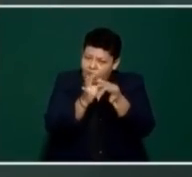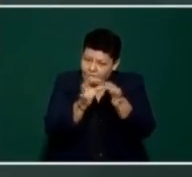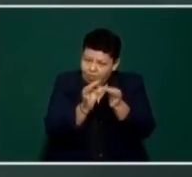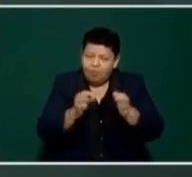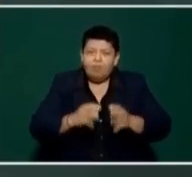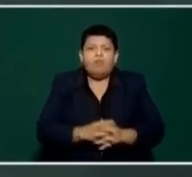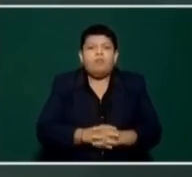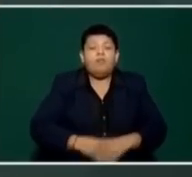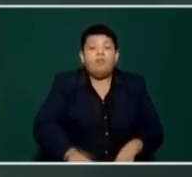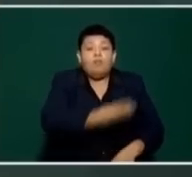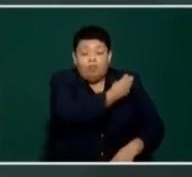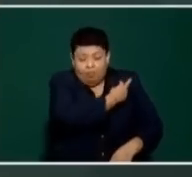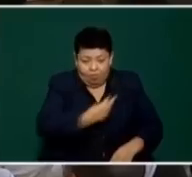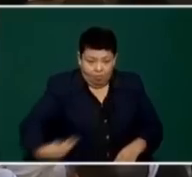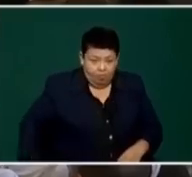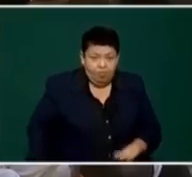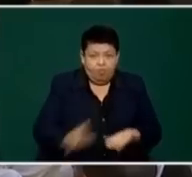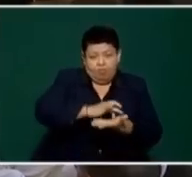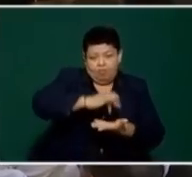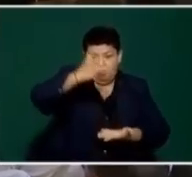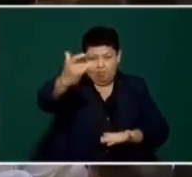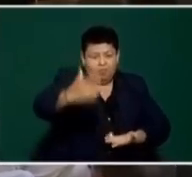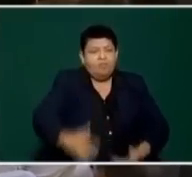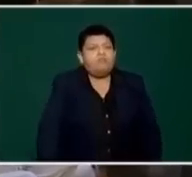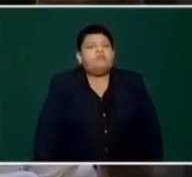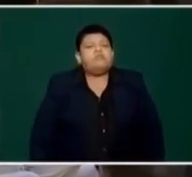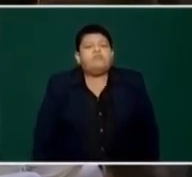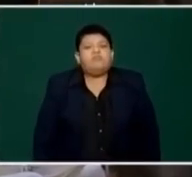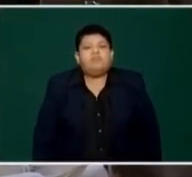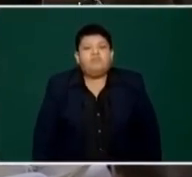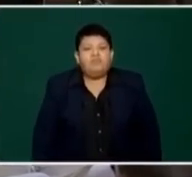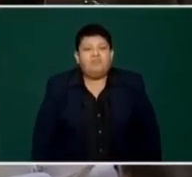presidentes municipales. Muchas gracias.